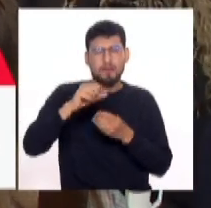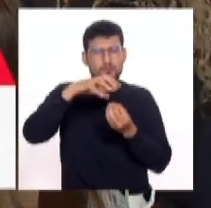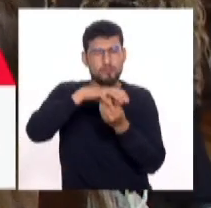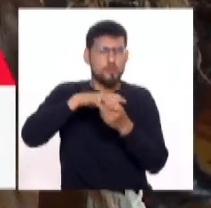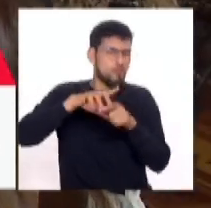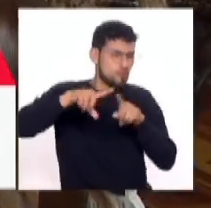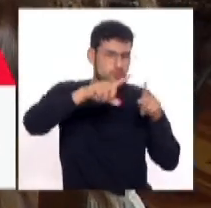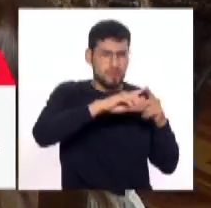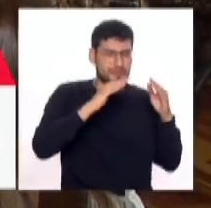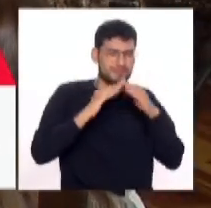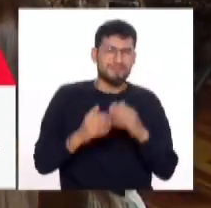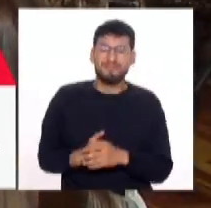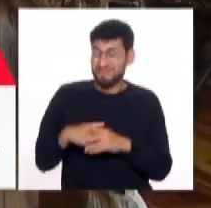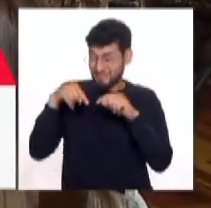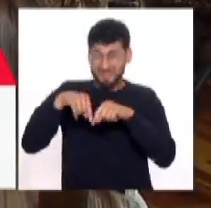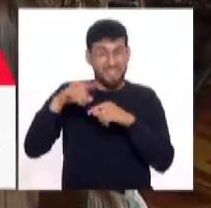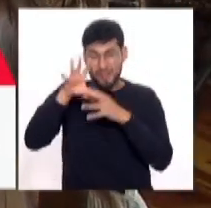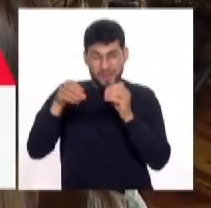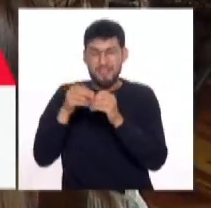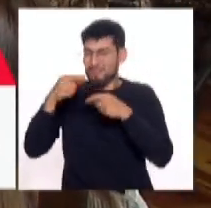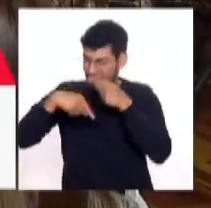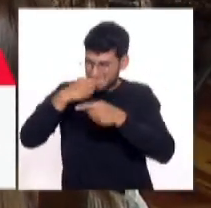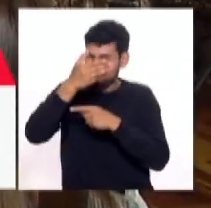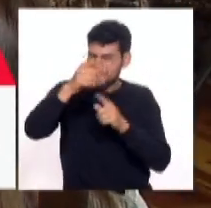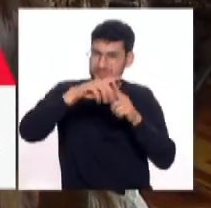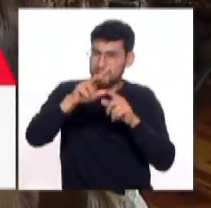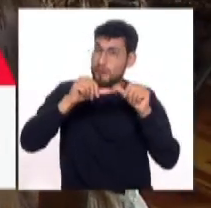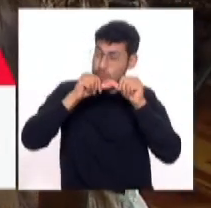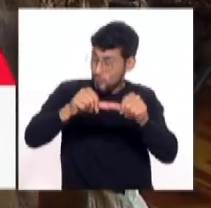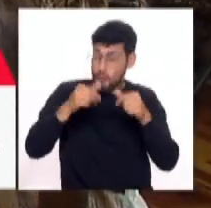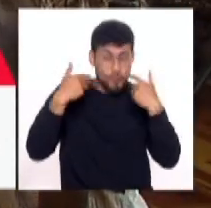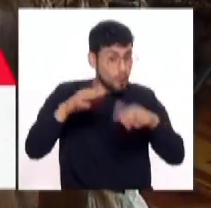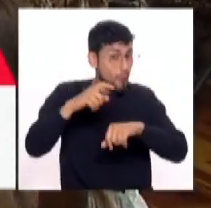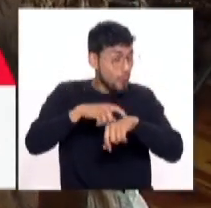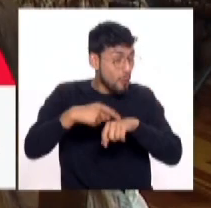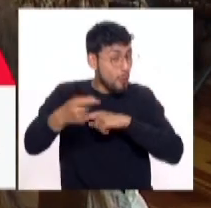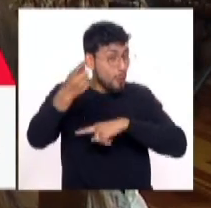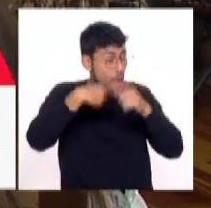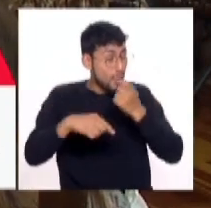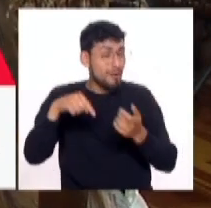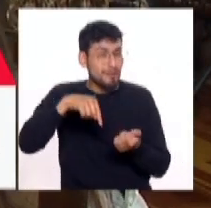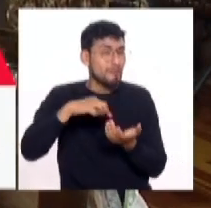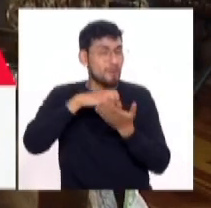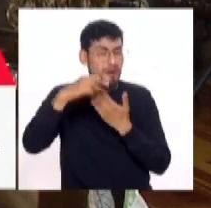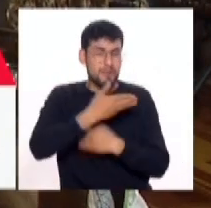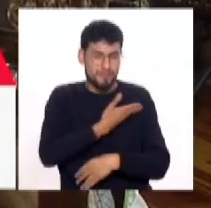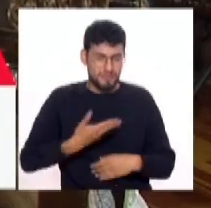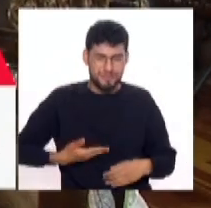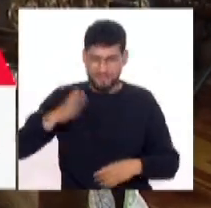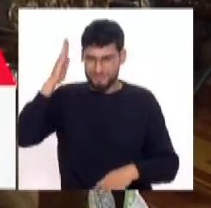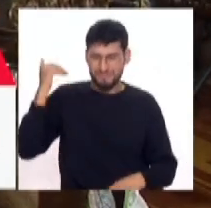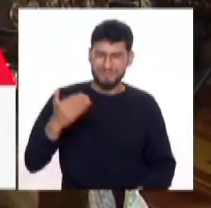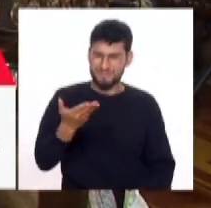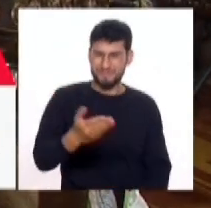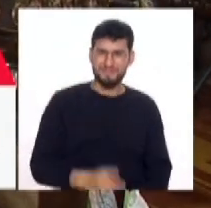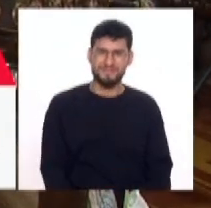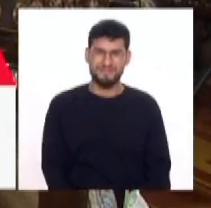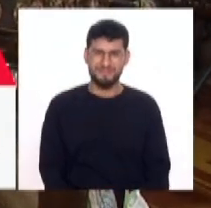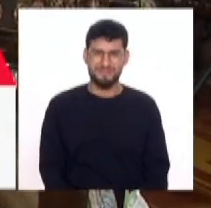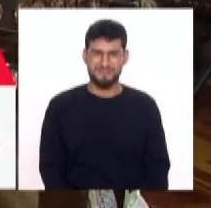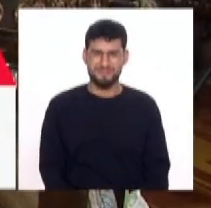diferentes hogares. De esta manera nosotros retornamos a estudio y en cualquier momento volvemos con actividades oficiales de la presidenta Dina Boluarte.